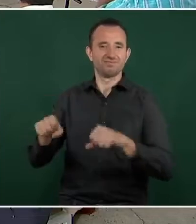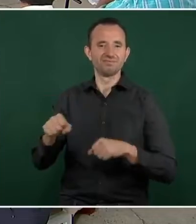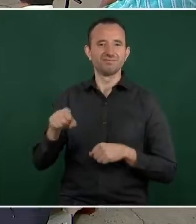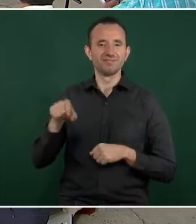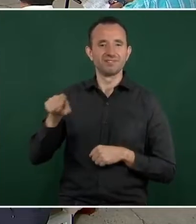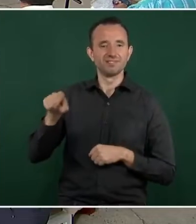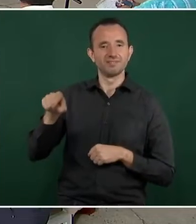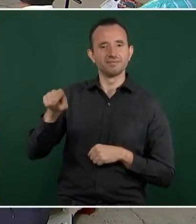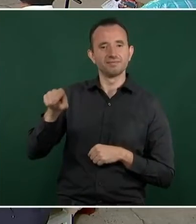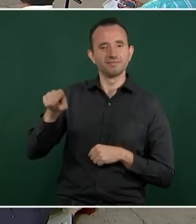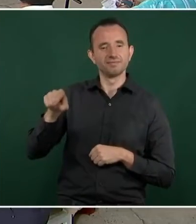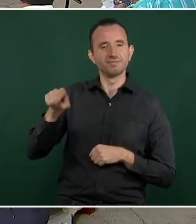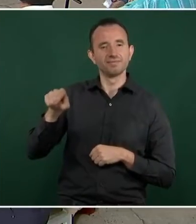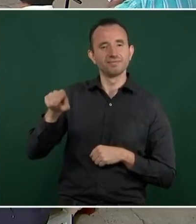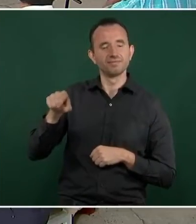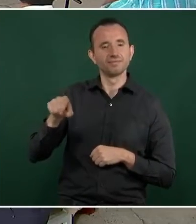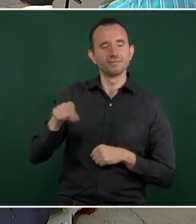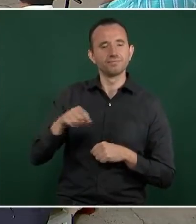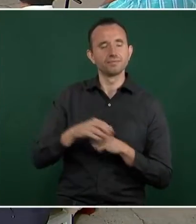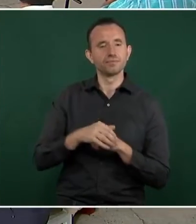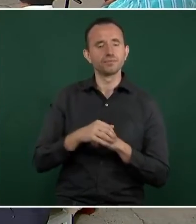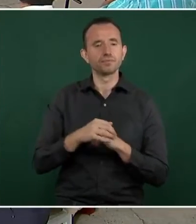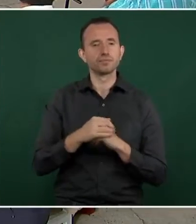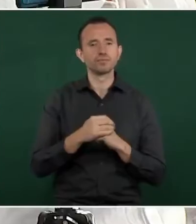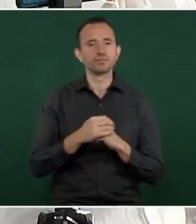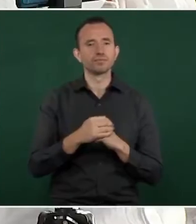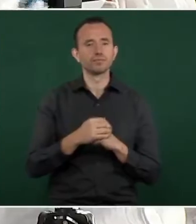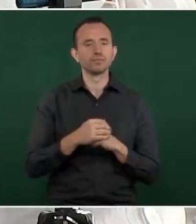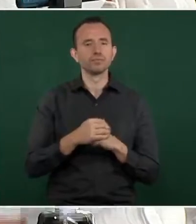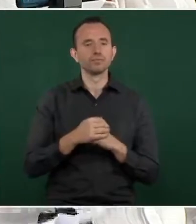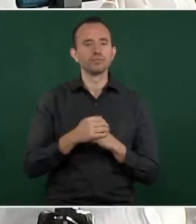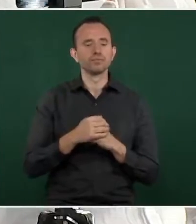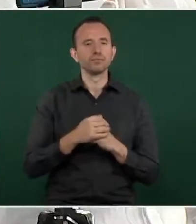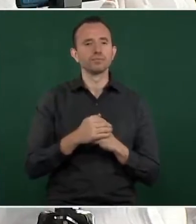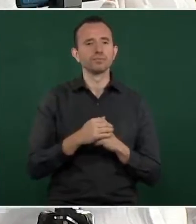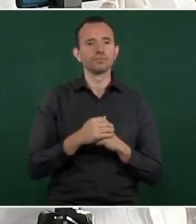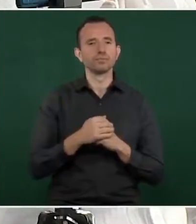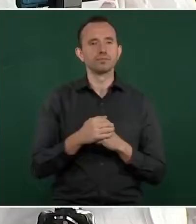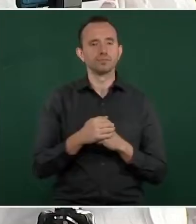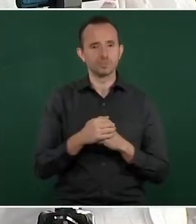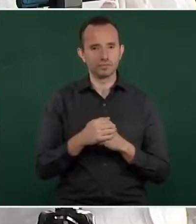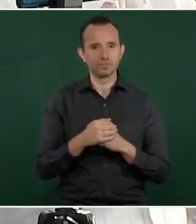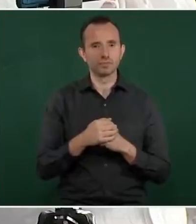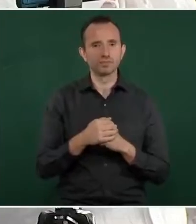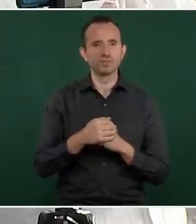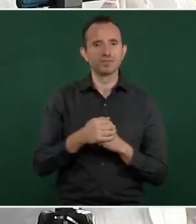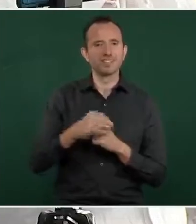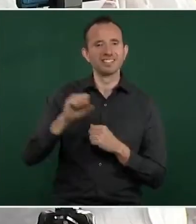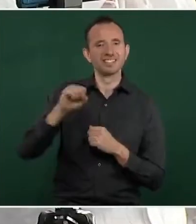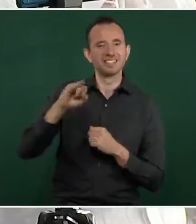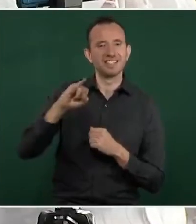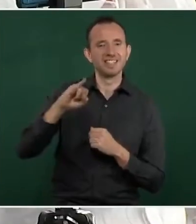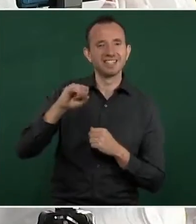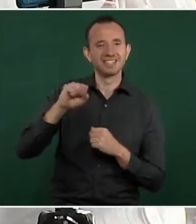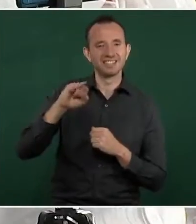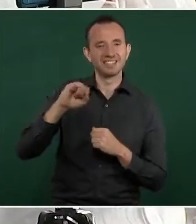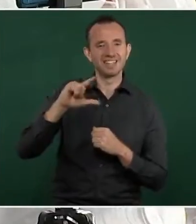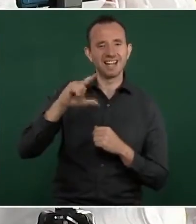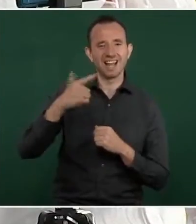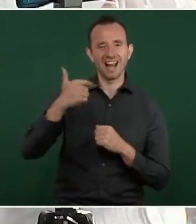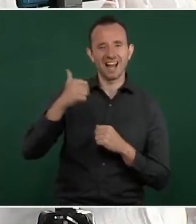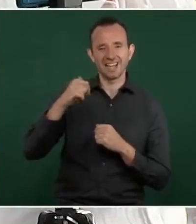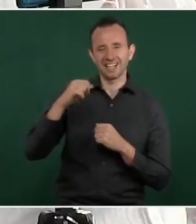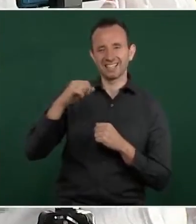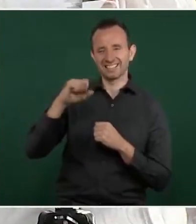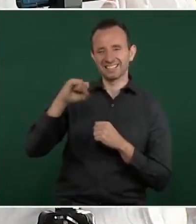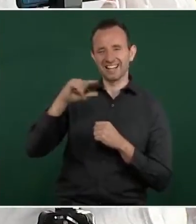gas Ilsa aquí en Baja California, las personas que trabajan en maquiladoras, en fábricas, en todo eso, se han acercado conmigo y nos dicen, nos